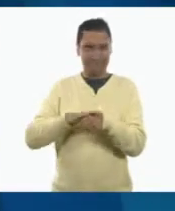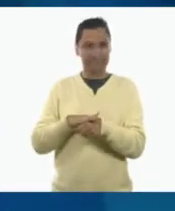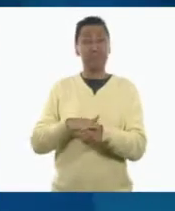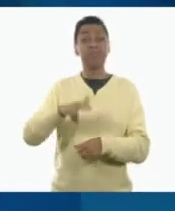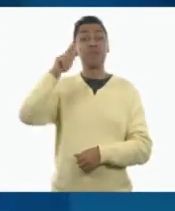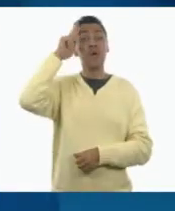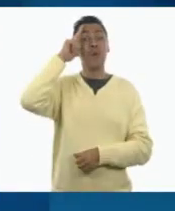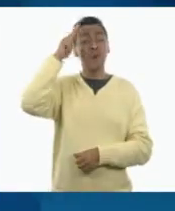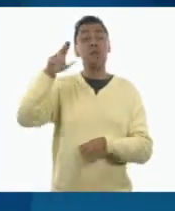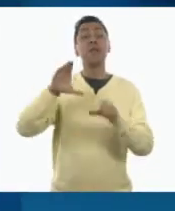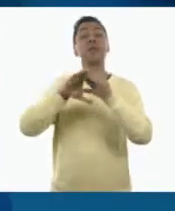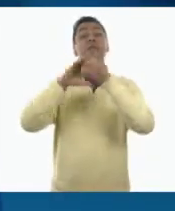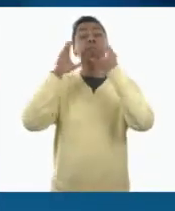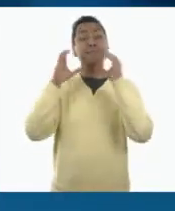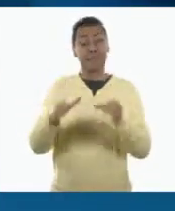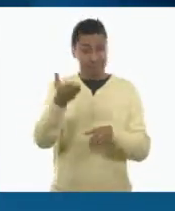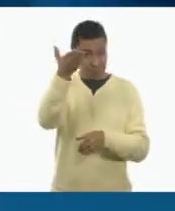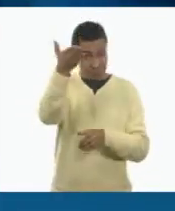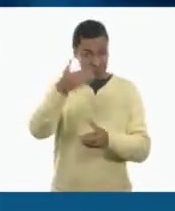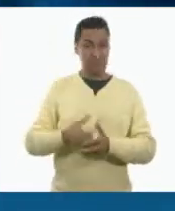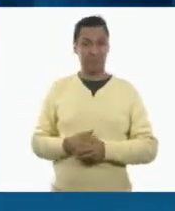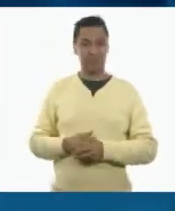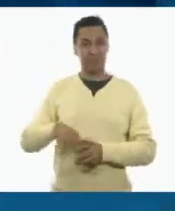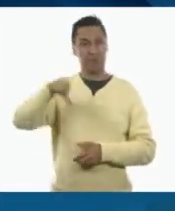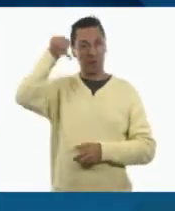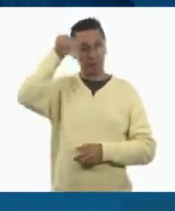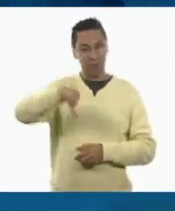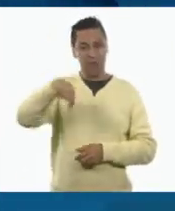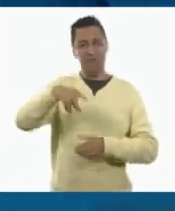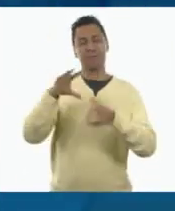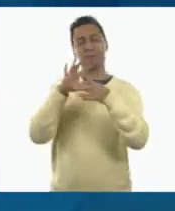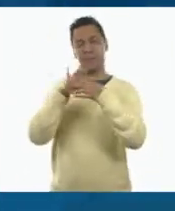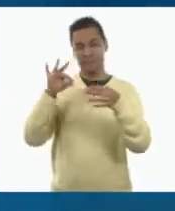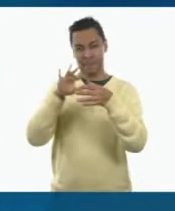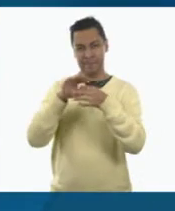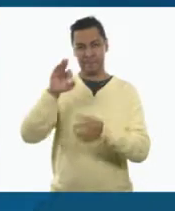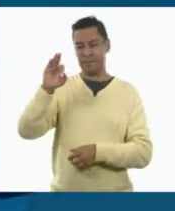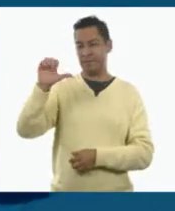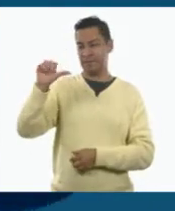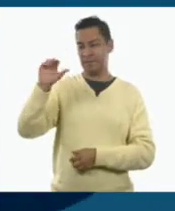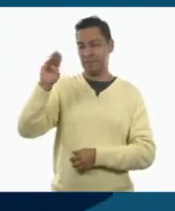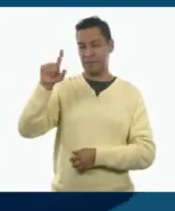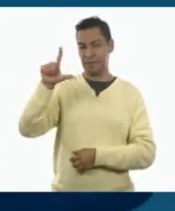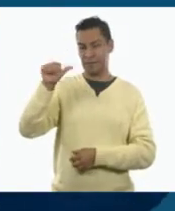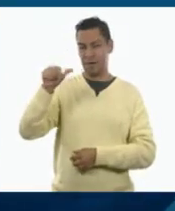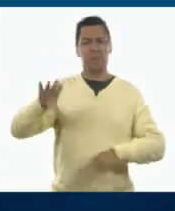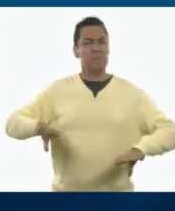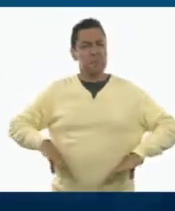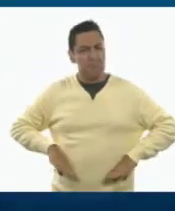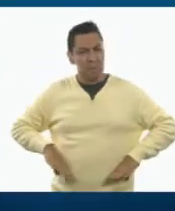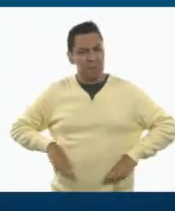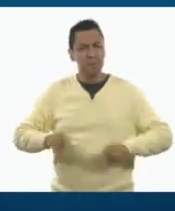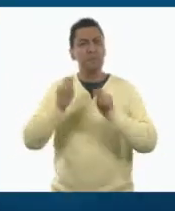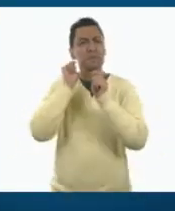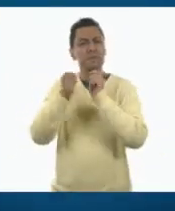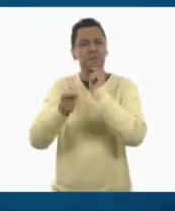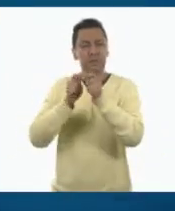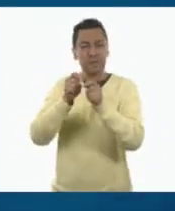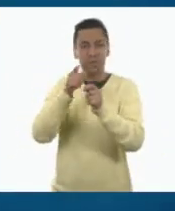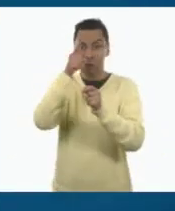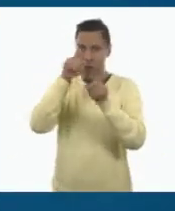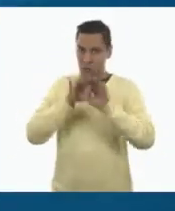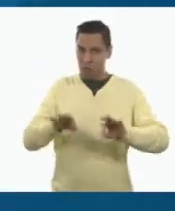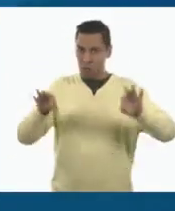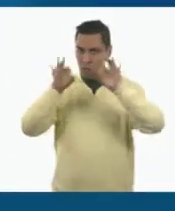Hola, ¿qué tal? ¿Cómo estás? Hoy hablaremos de la fábula, sus características y la importancia de leer